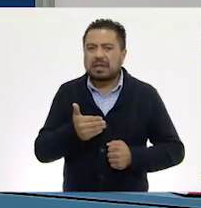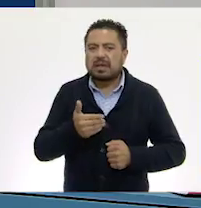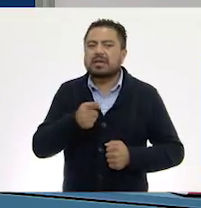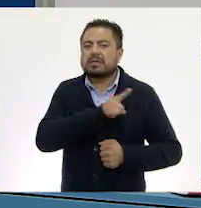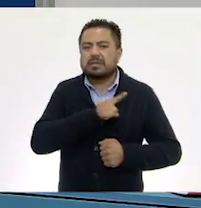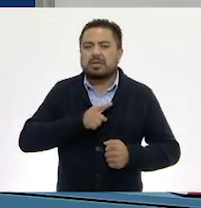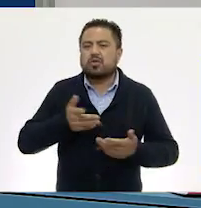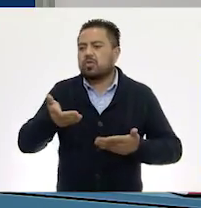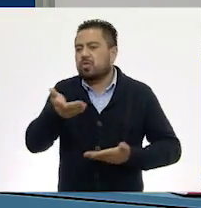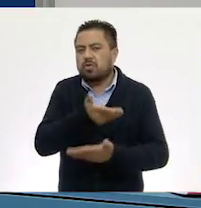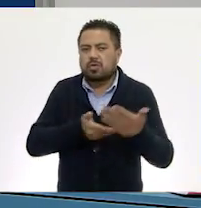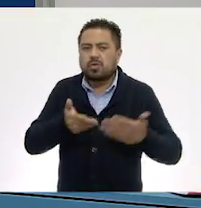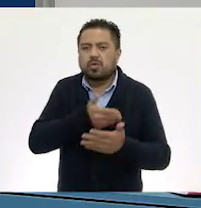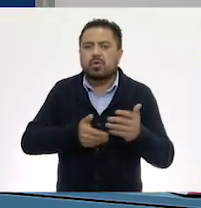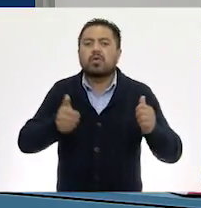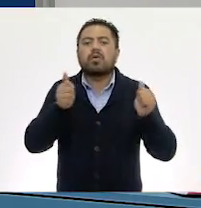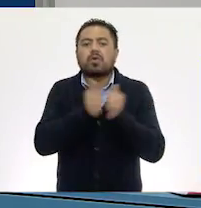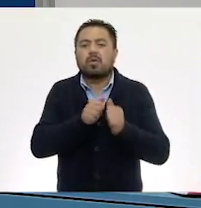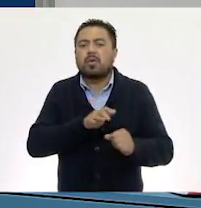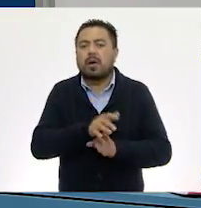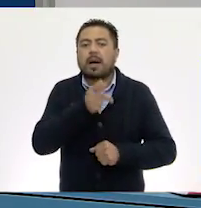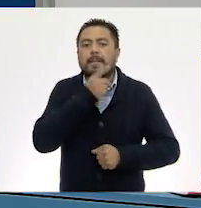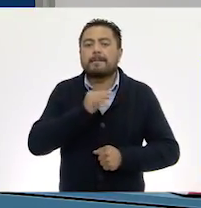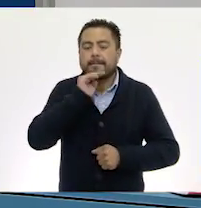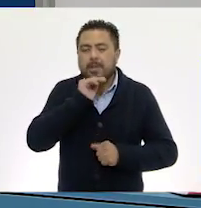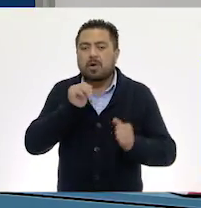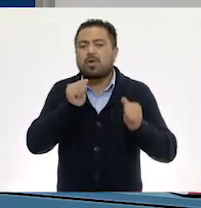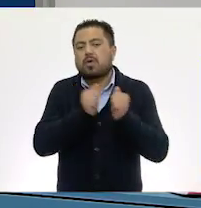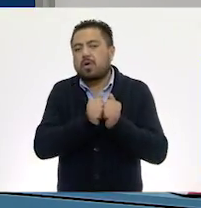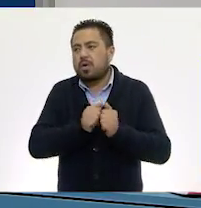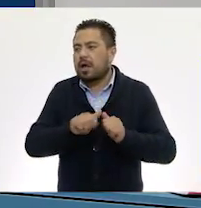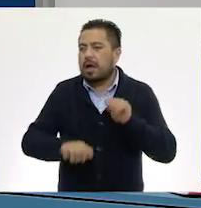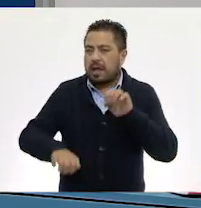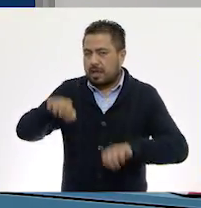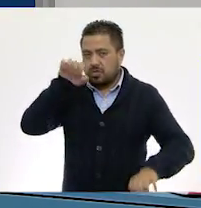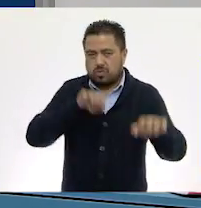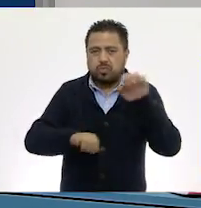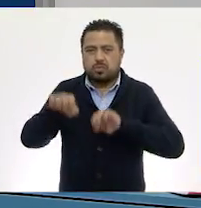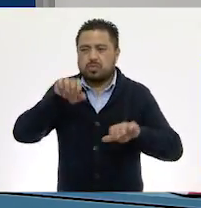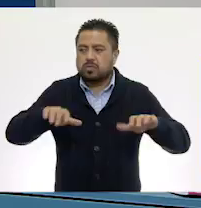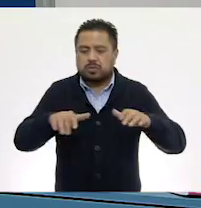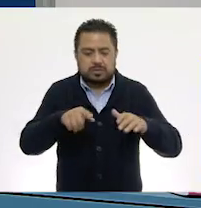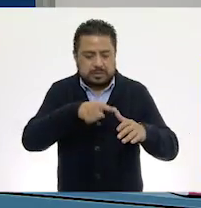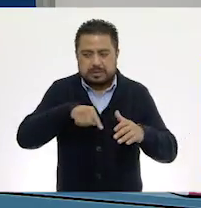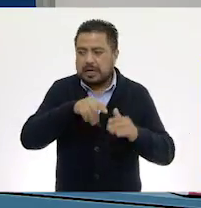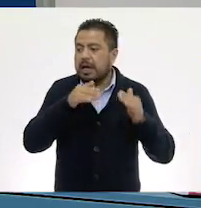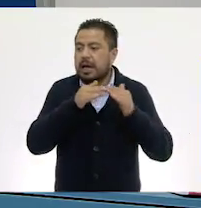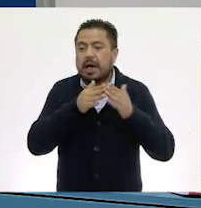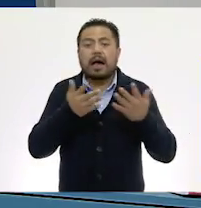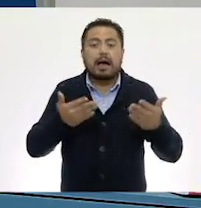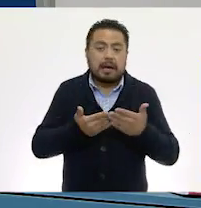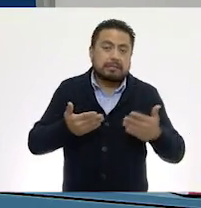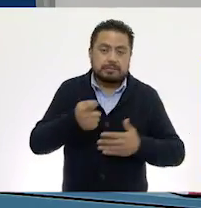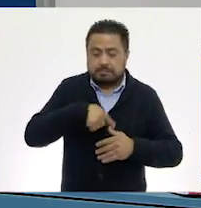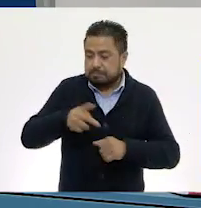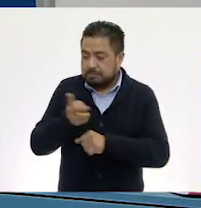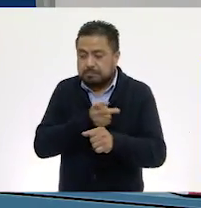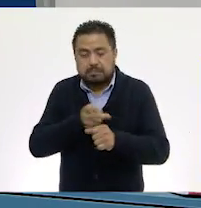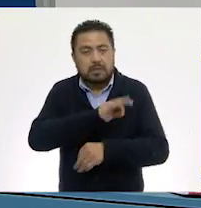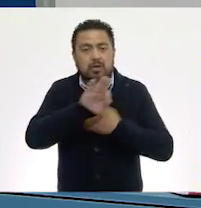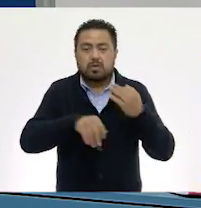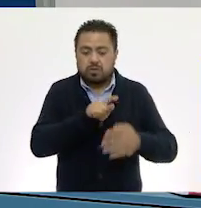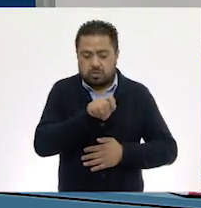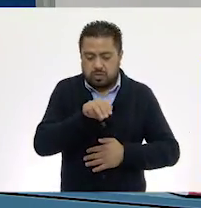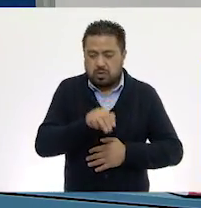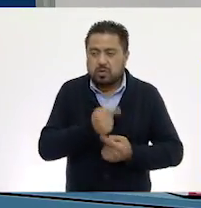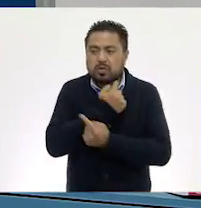tienen que compartir con sus padres y con los adultos que están en su casa. Así que invito a Ton y a todos